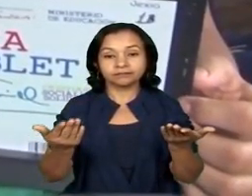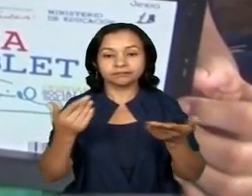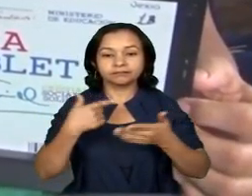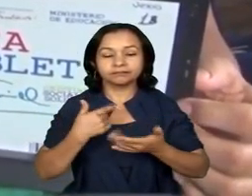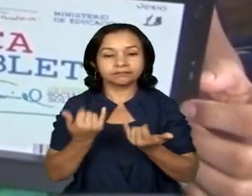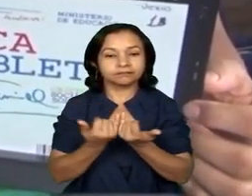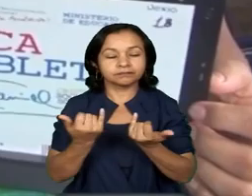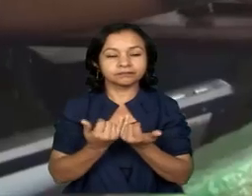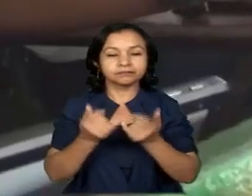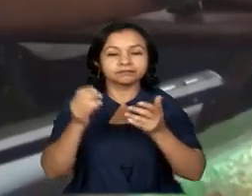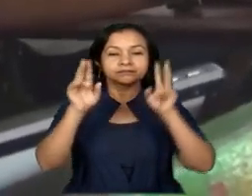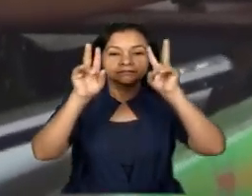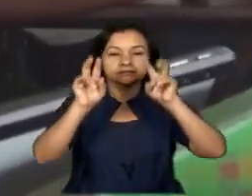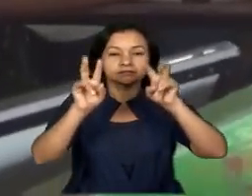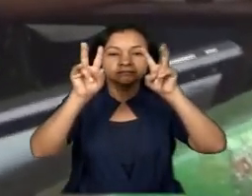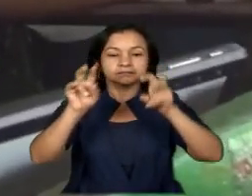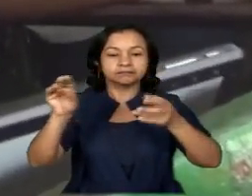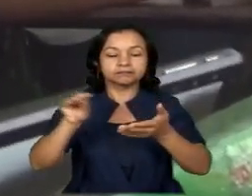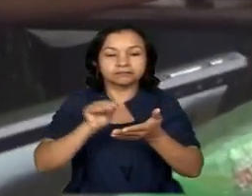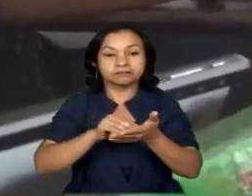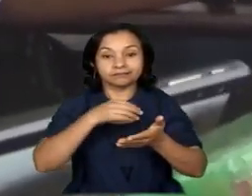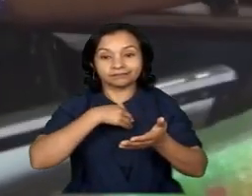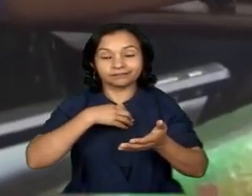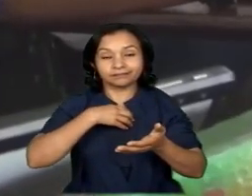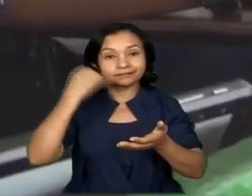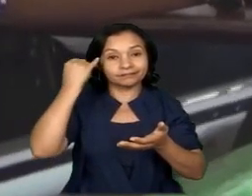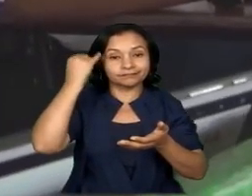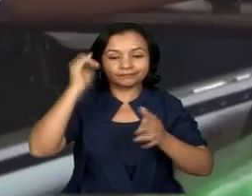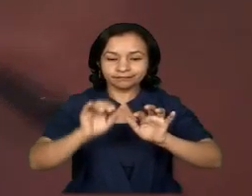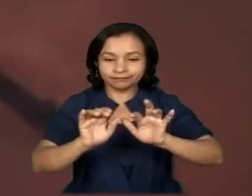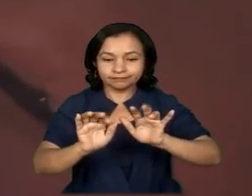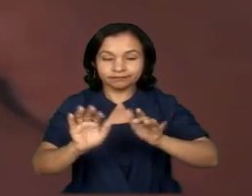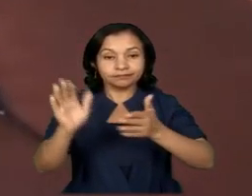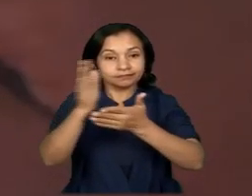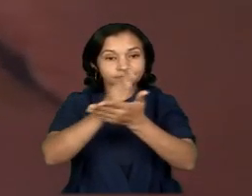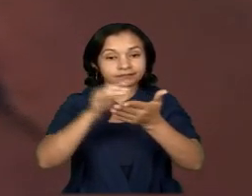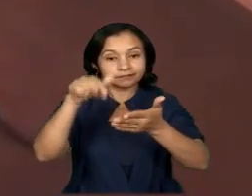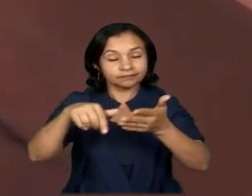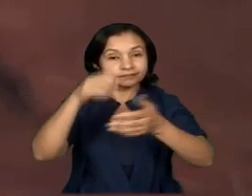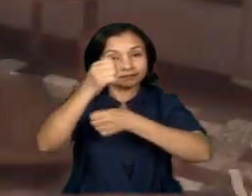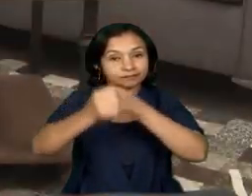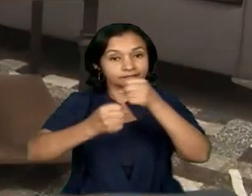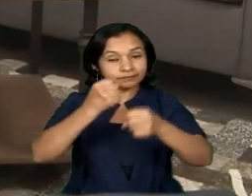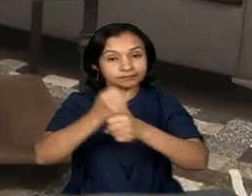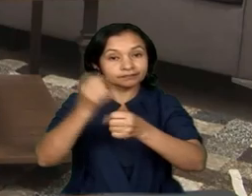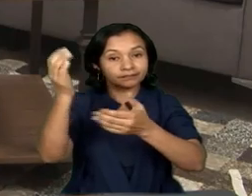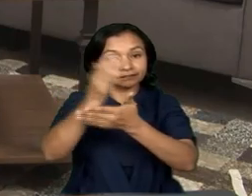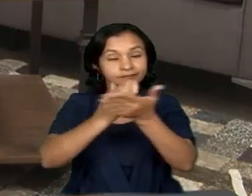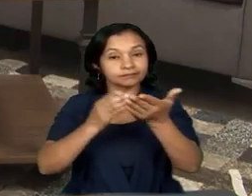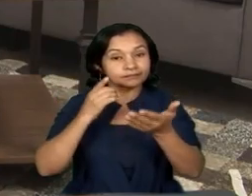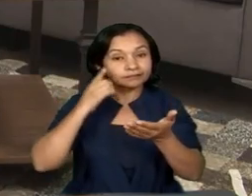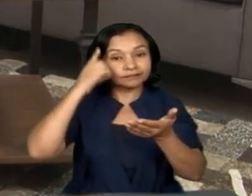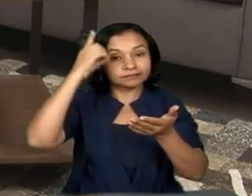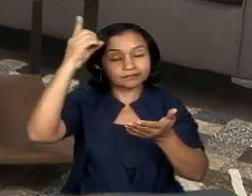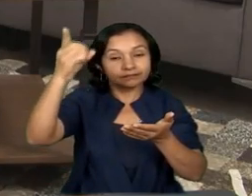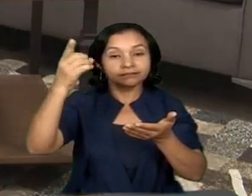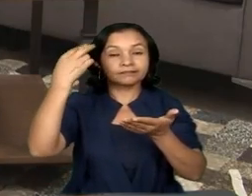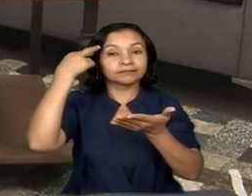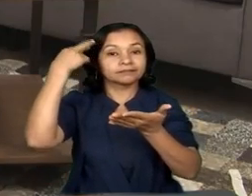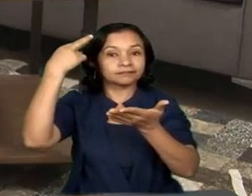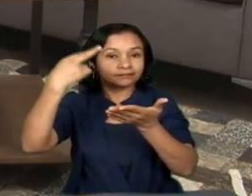consumidores de contenido, sino también generar contenido. Incluso han habido este año algunos avances en ese sentido. Si recordás,